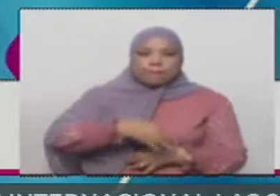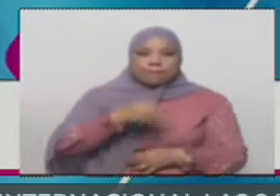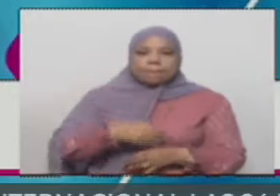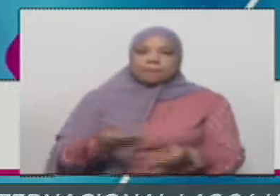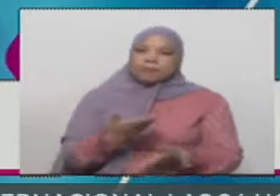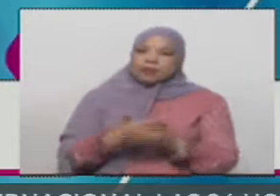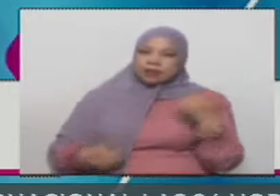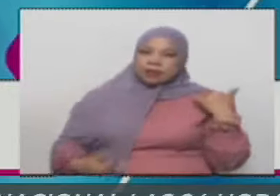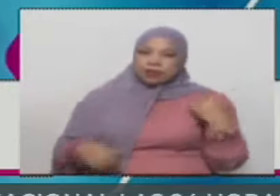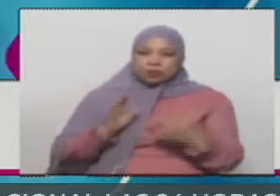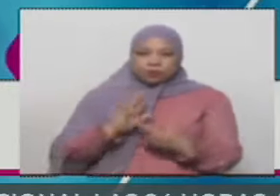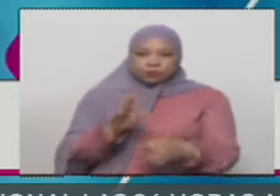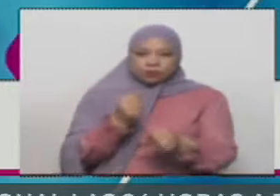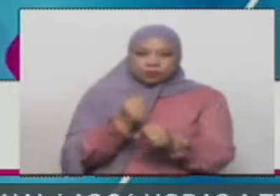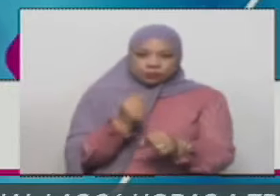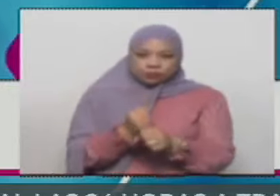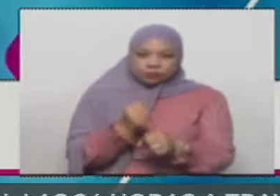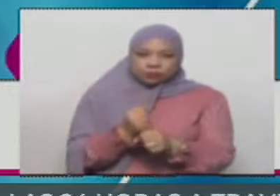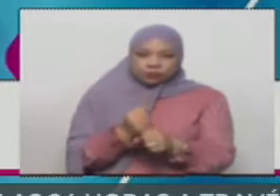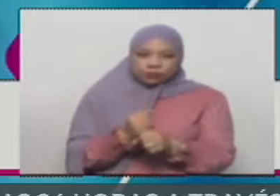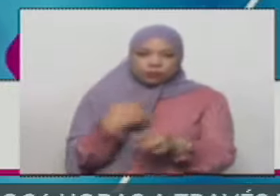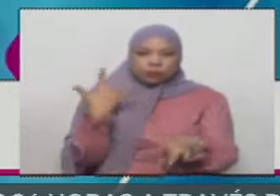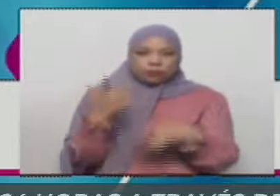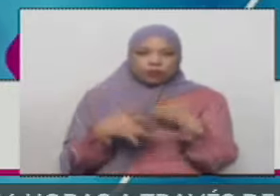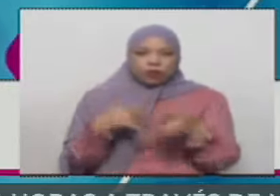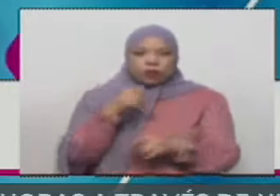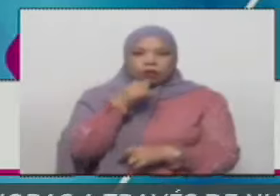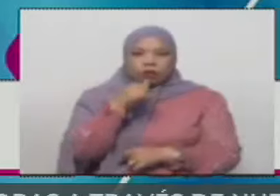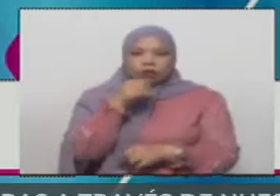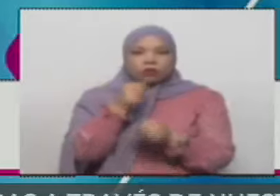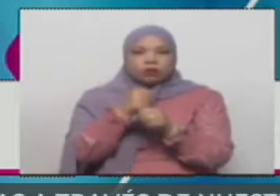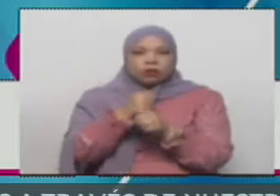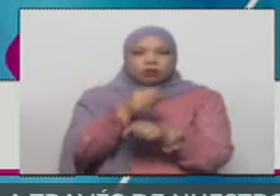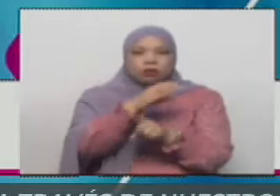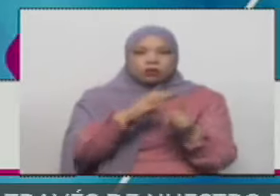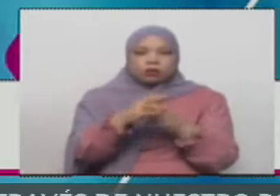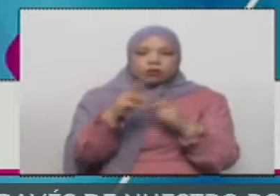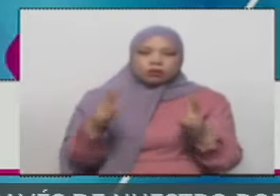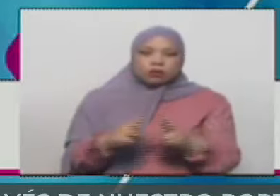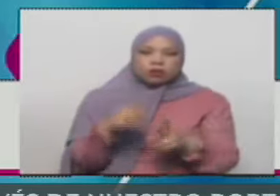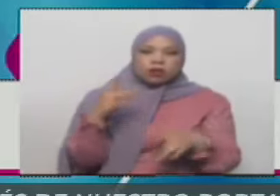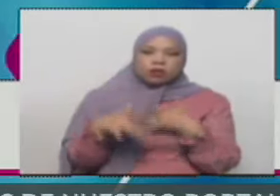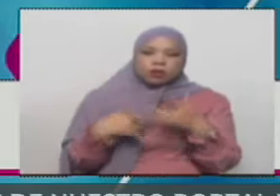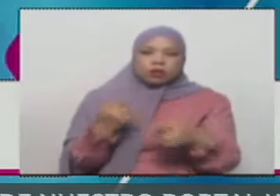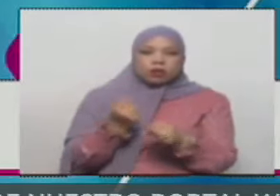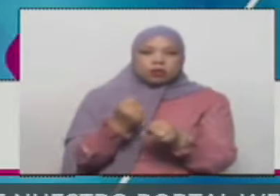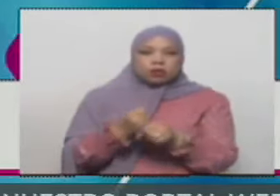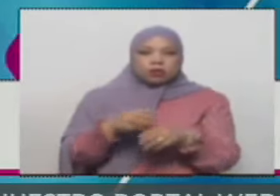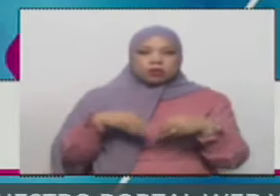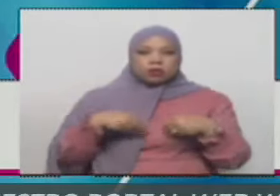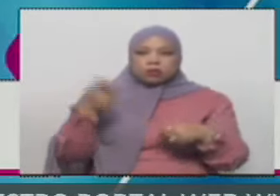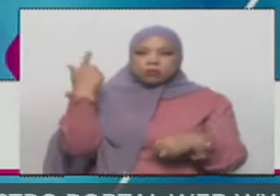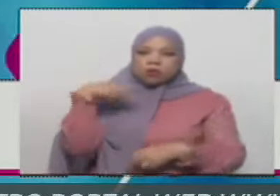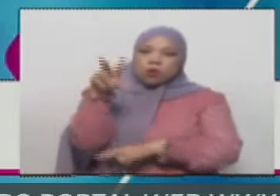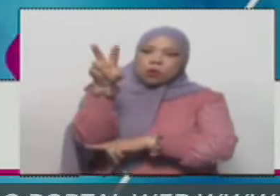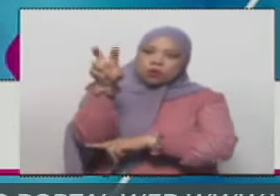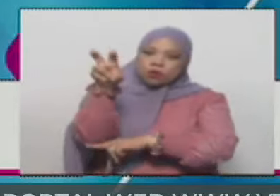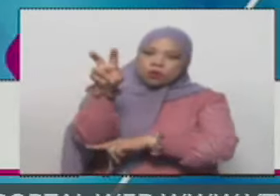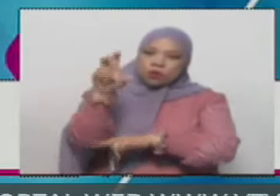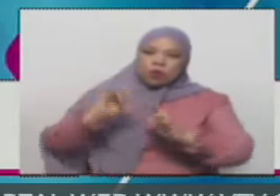porque además usted hizo una serie de anuncios en ese encuentro al que hizo referencia el pasado viernes, y ya